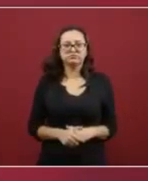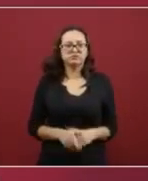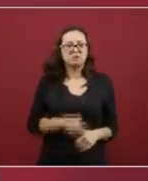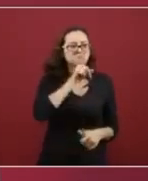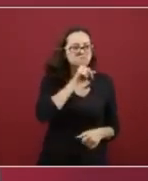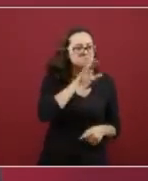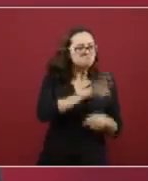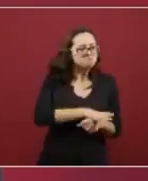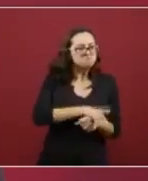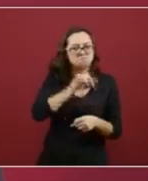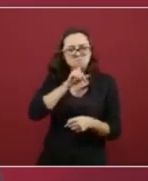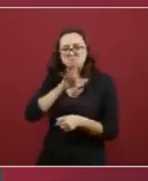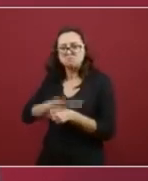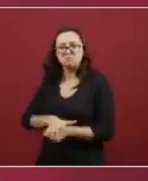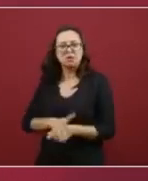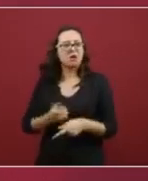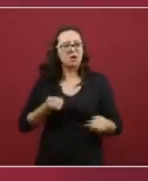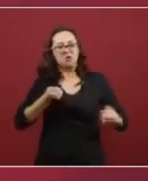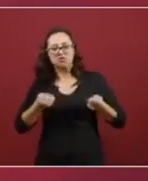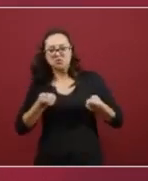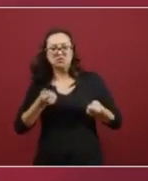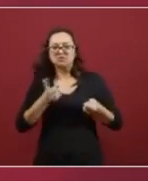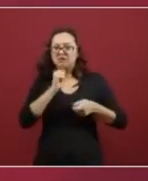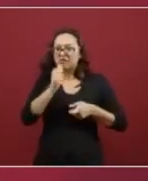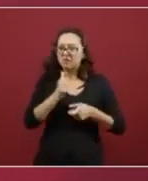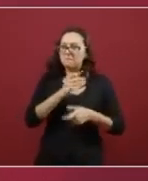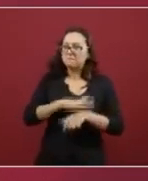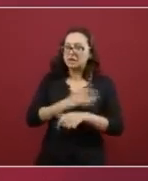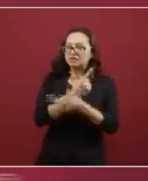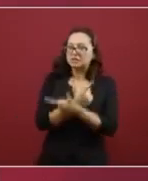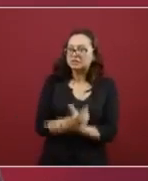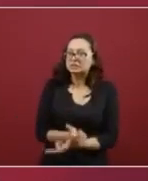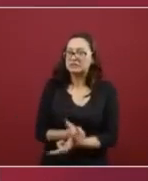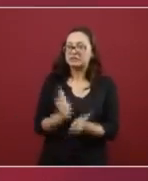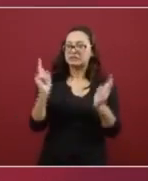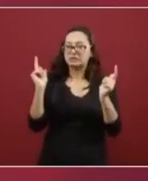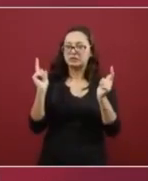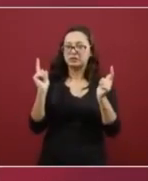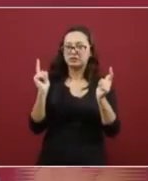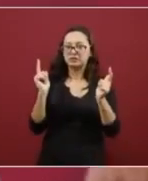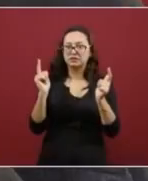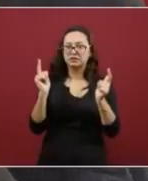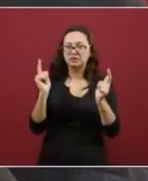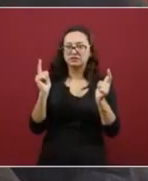menos control, más libertades. Y en estos casos